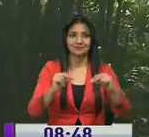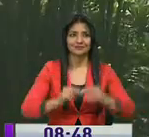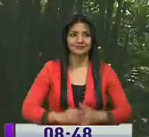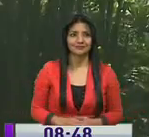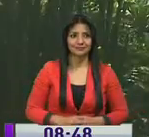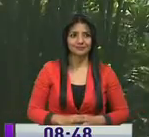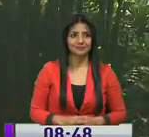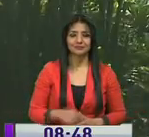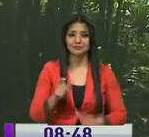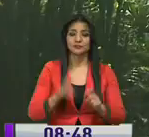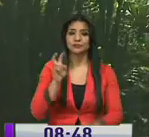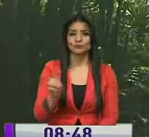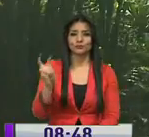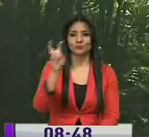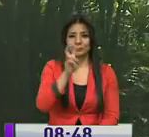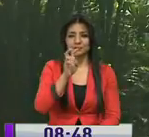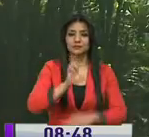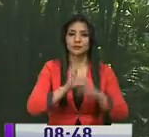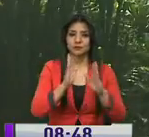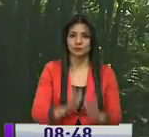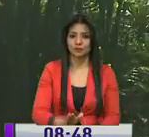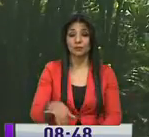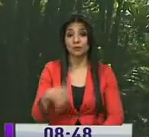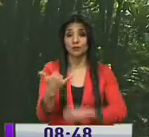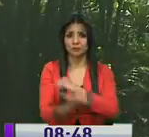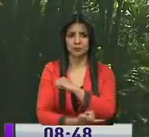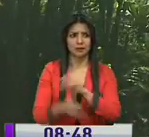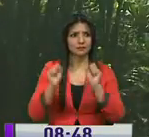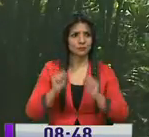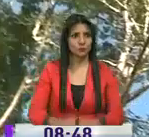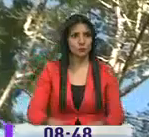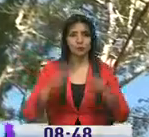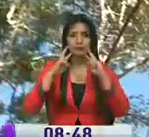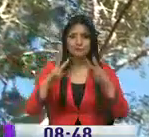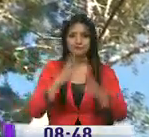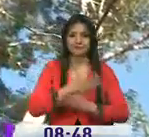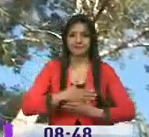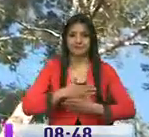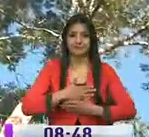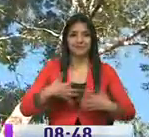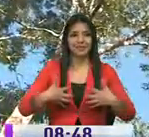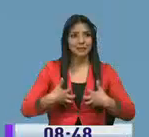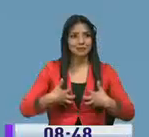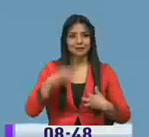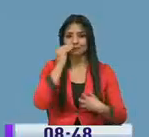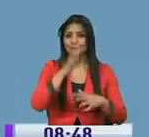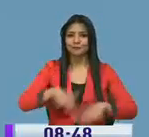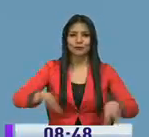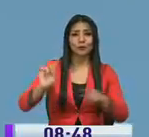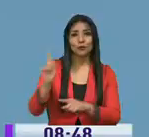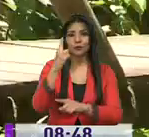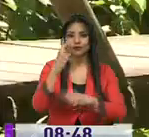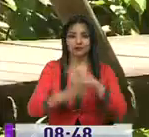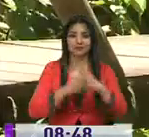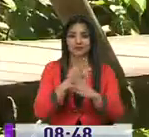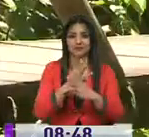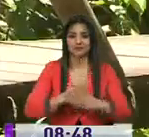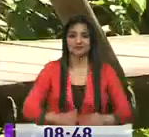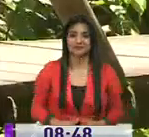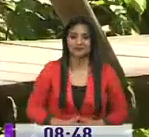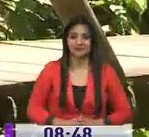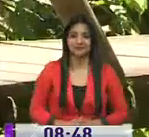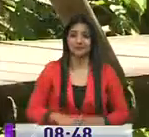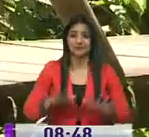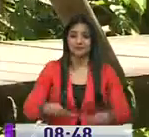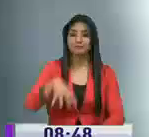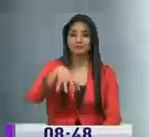donde turistas, nacionales y extranjeros podrán disfrutar de flora y fauna única en el mundo. En esta